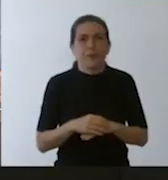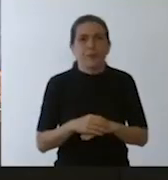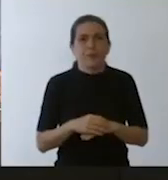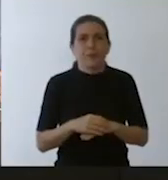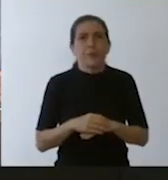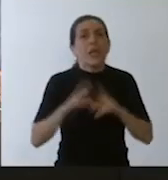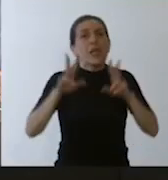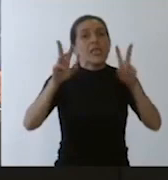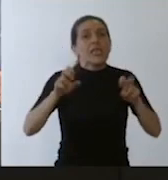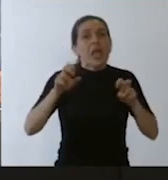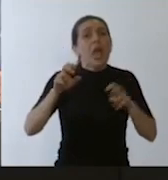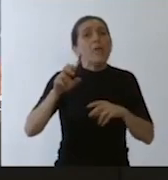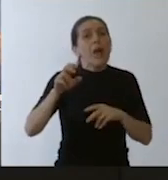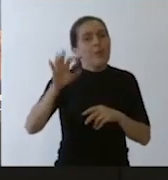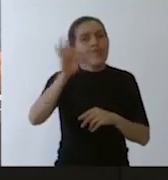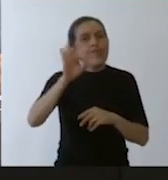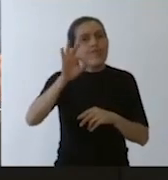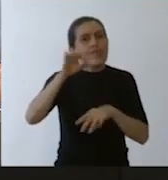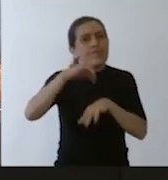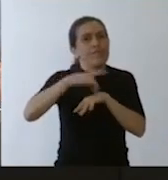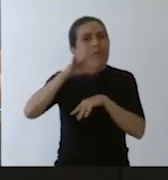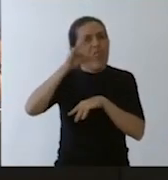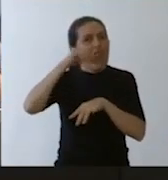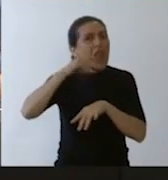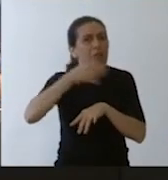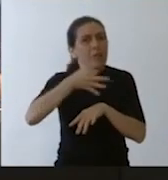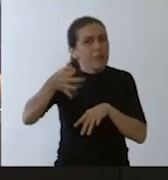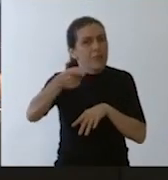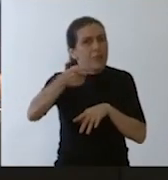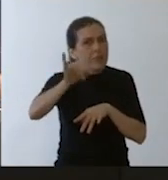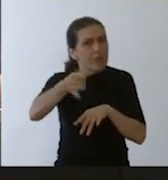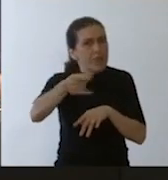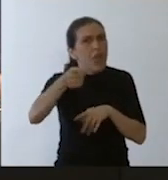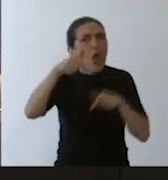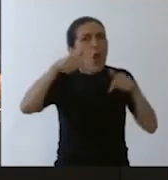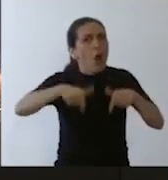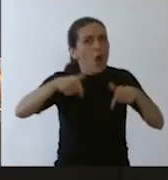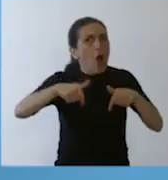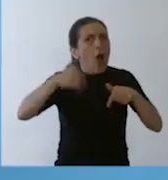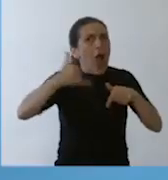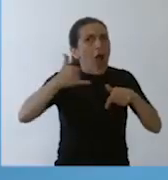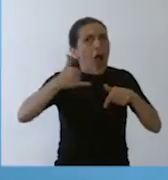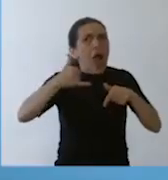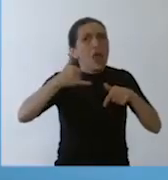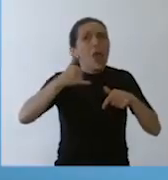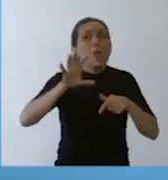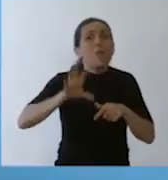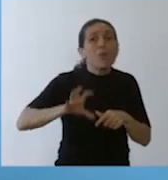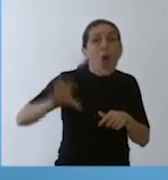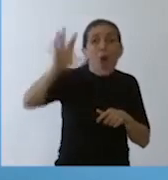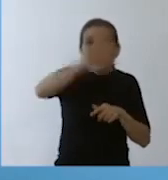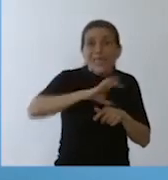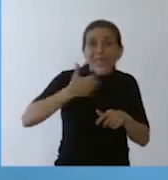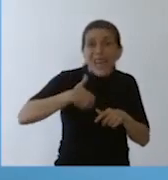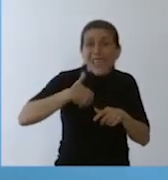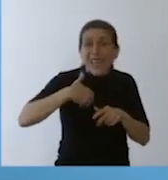Con respecto al dengue, sí, es real. Nosotros tenemos hoy más de la mitad de las provincias de Argentina con